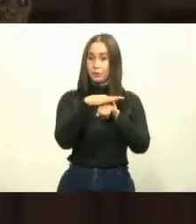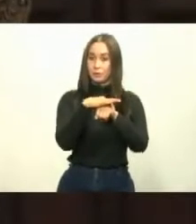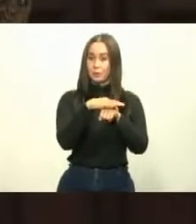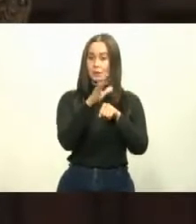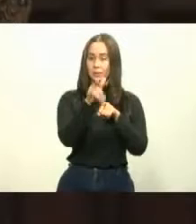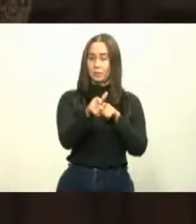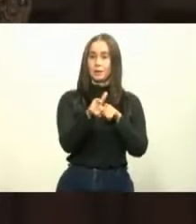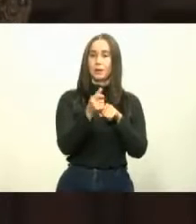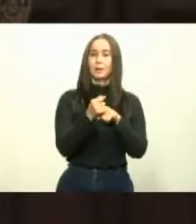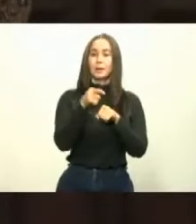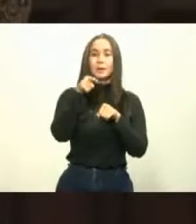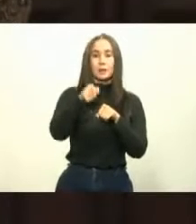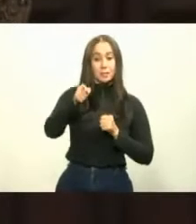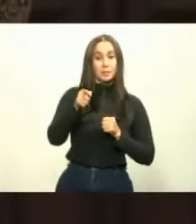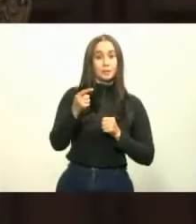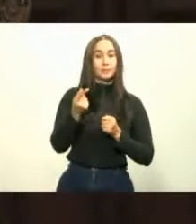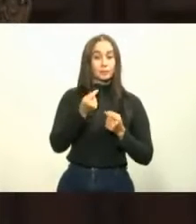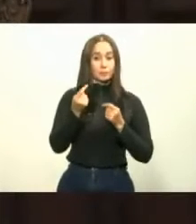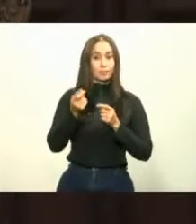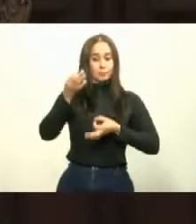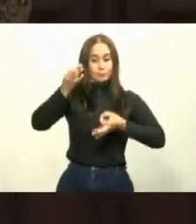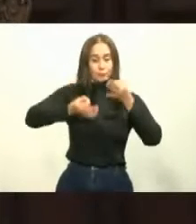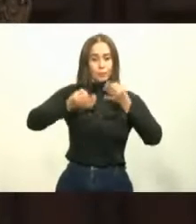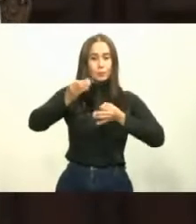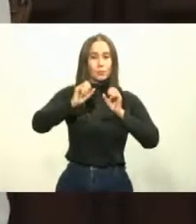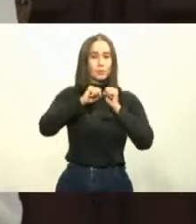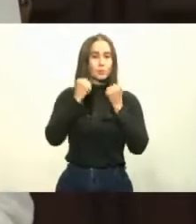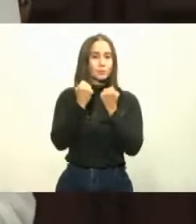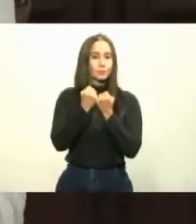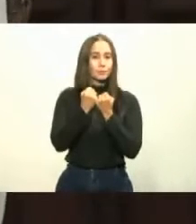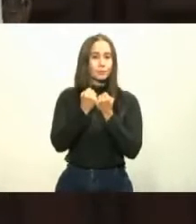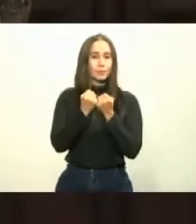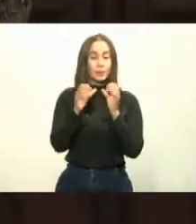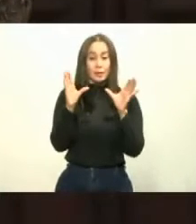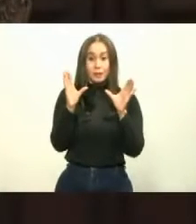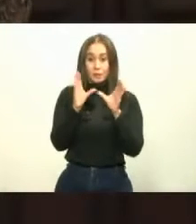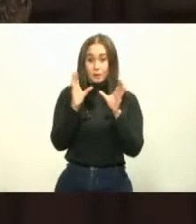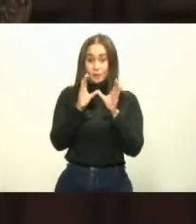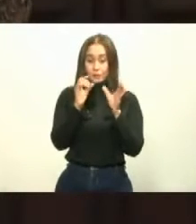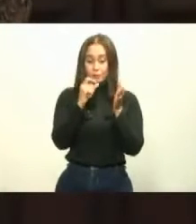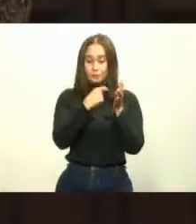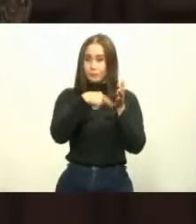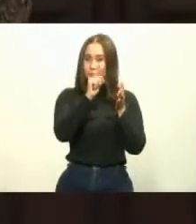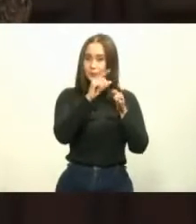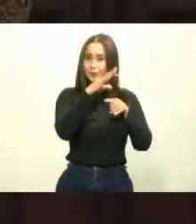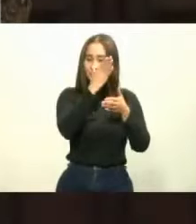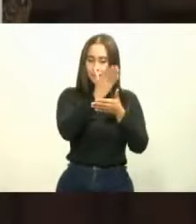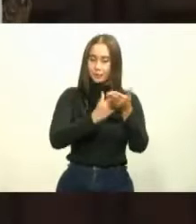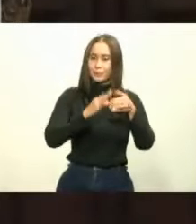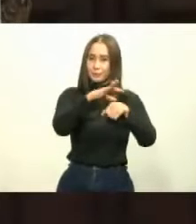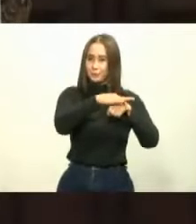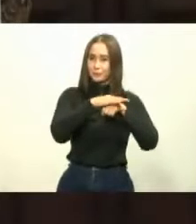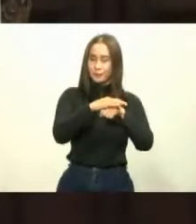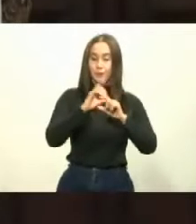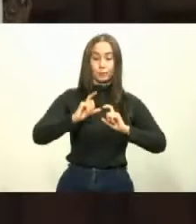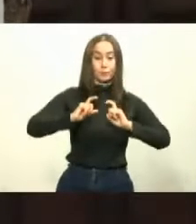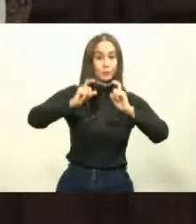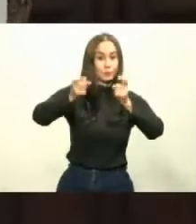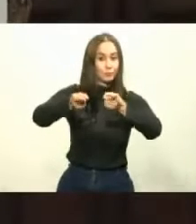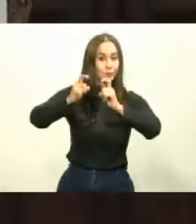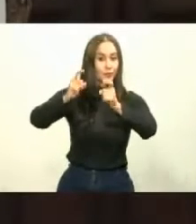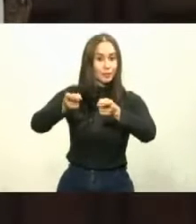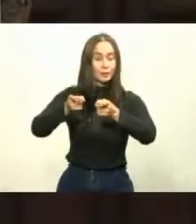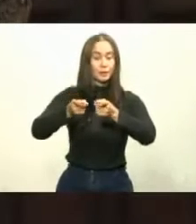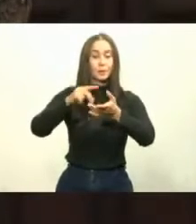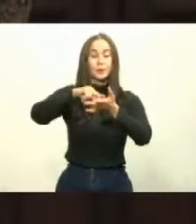reitero, hacemos justicia. Estos certificados de títulos que hoy entregamos son el fruto de ese